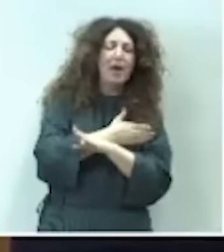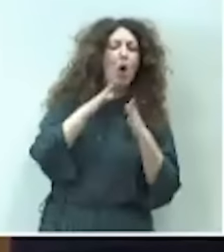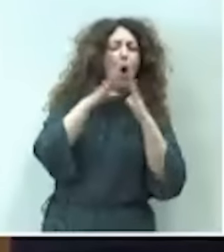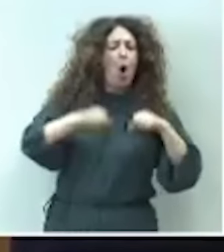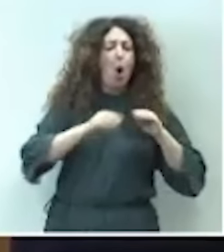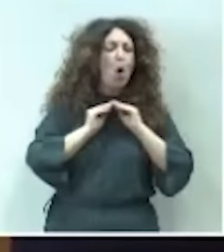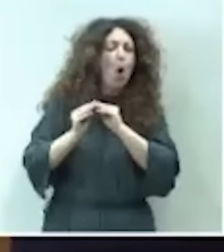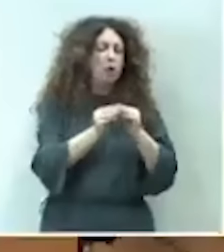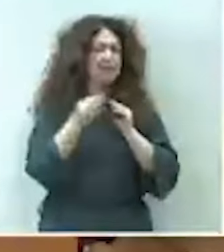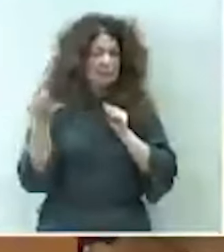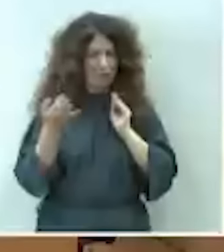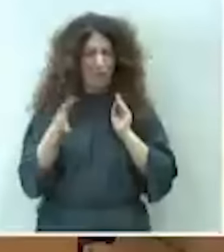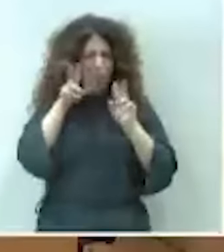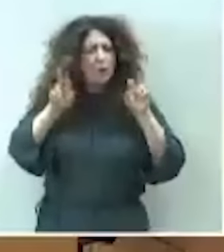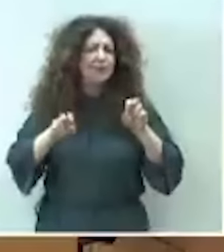Gracias.